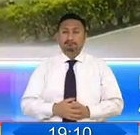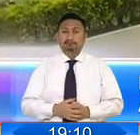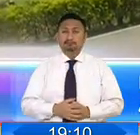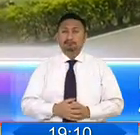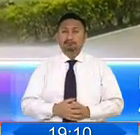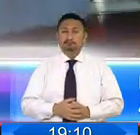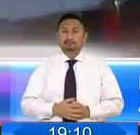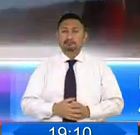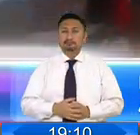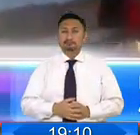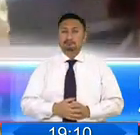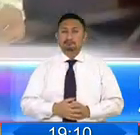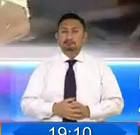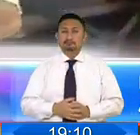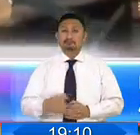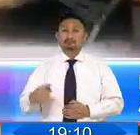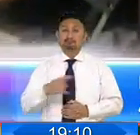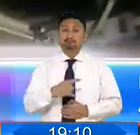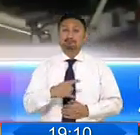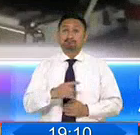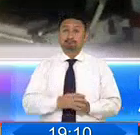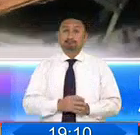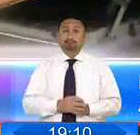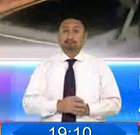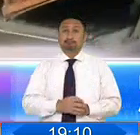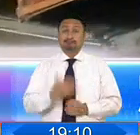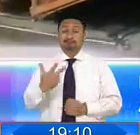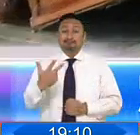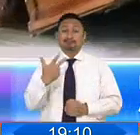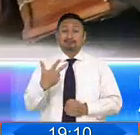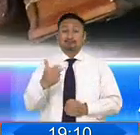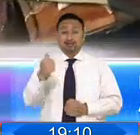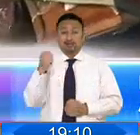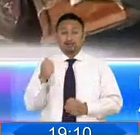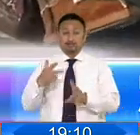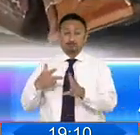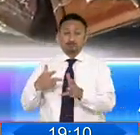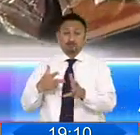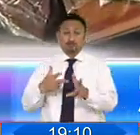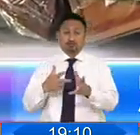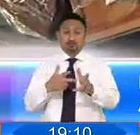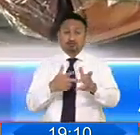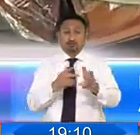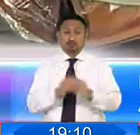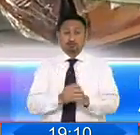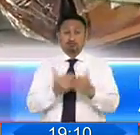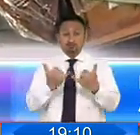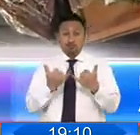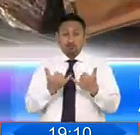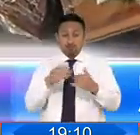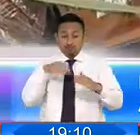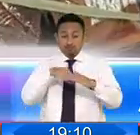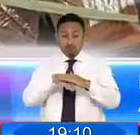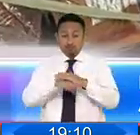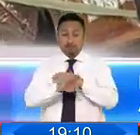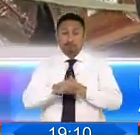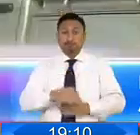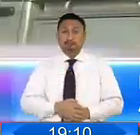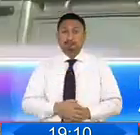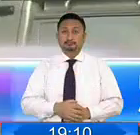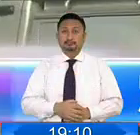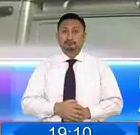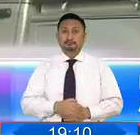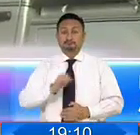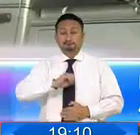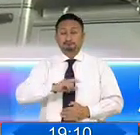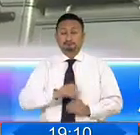en Guayaquil. Camionetas llevando hasta 3 ataúdes en la parte trasera se podían observar ingresando a dichas instalaciones.